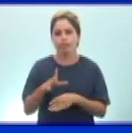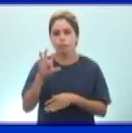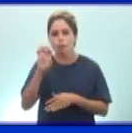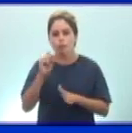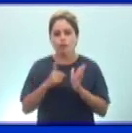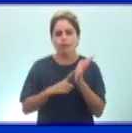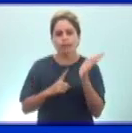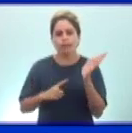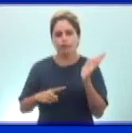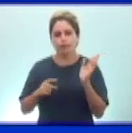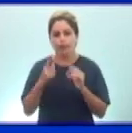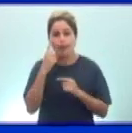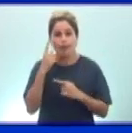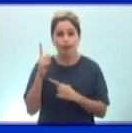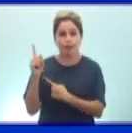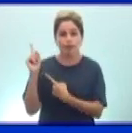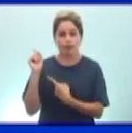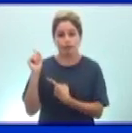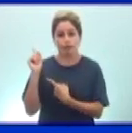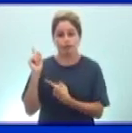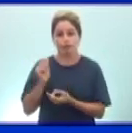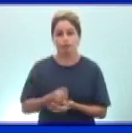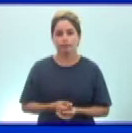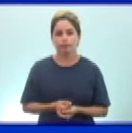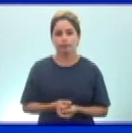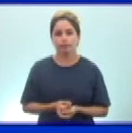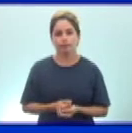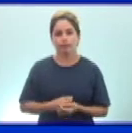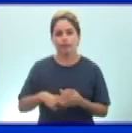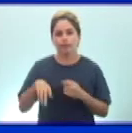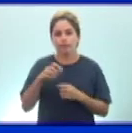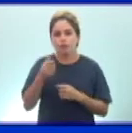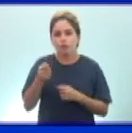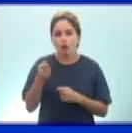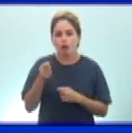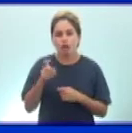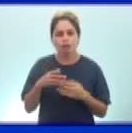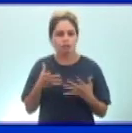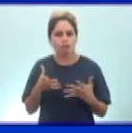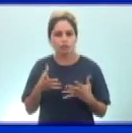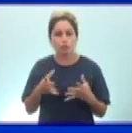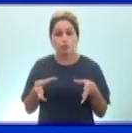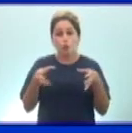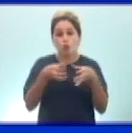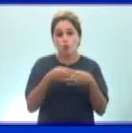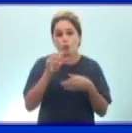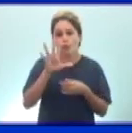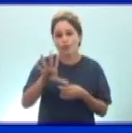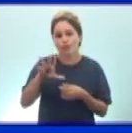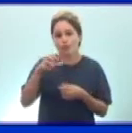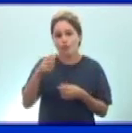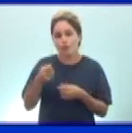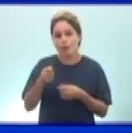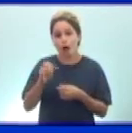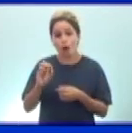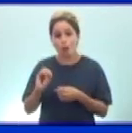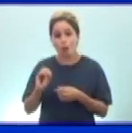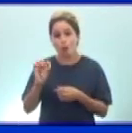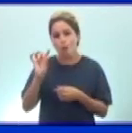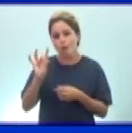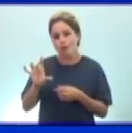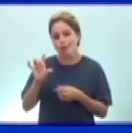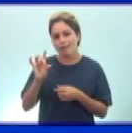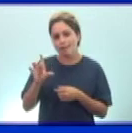la que aparece a continuación y el inciso A quedaría grupo 5A o 15, periodo